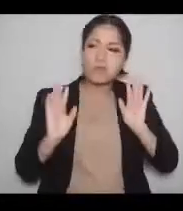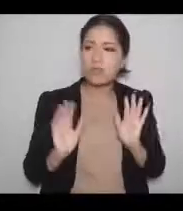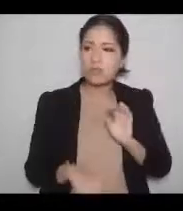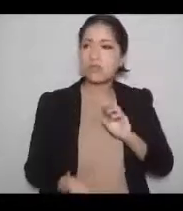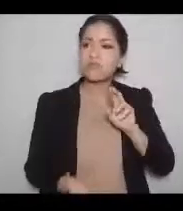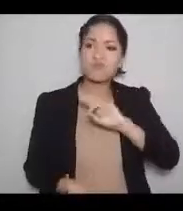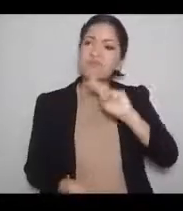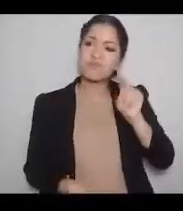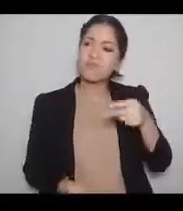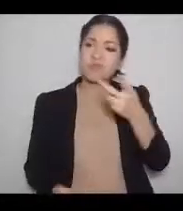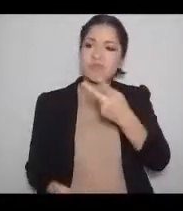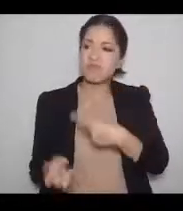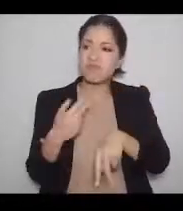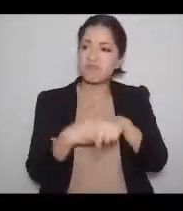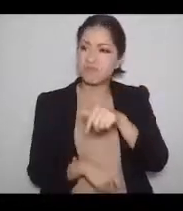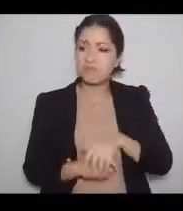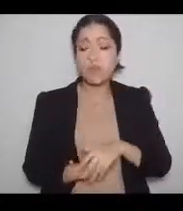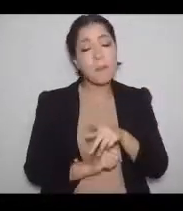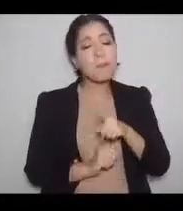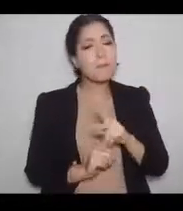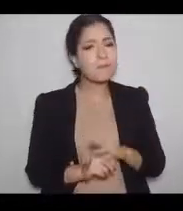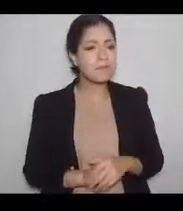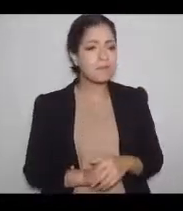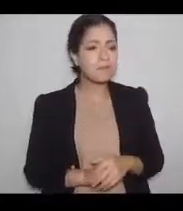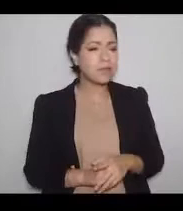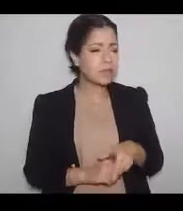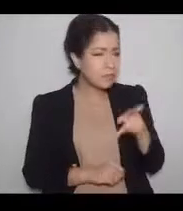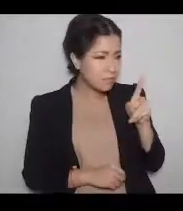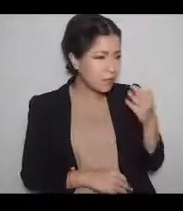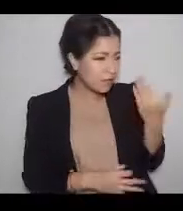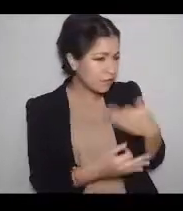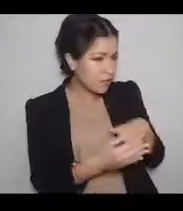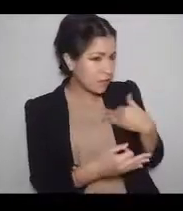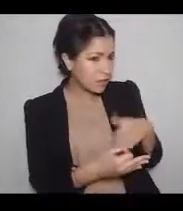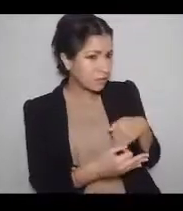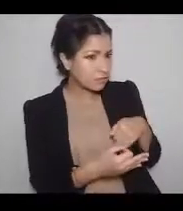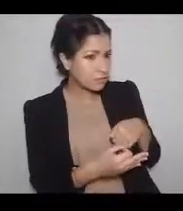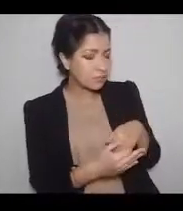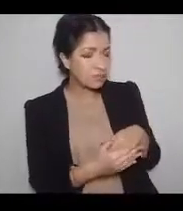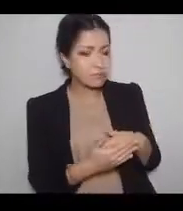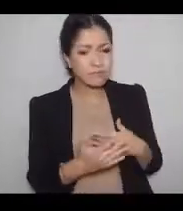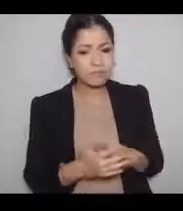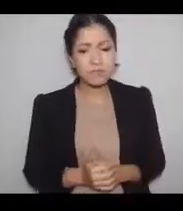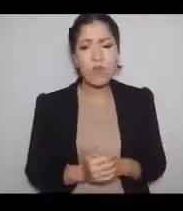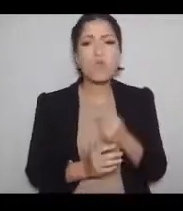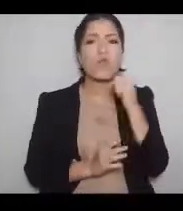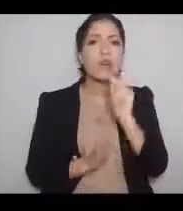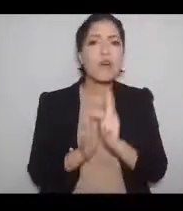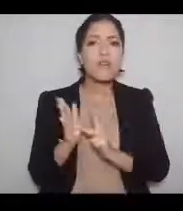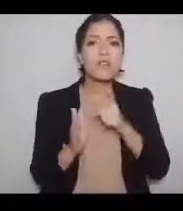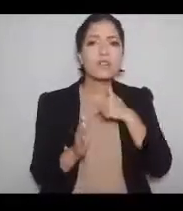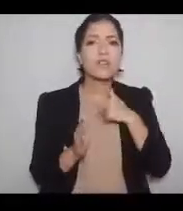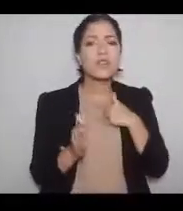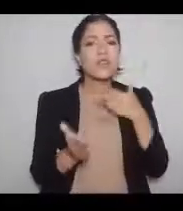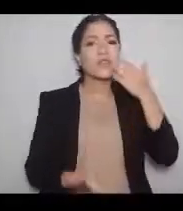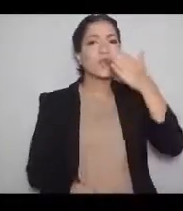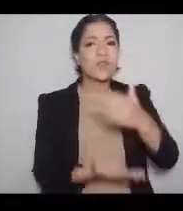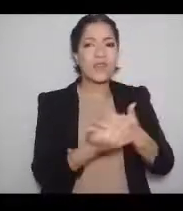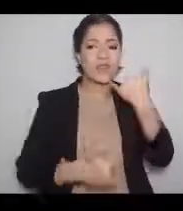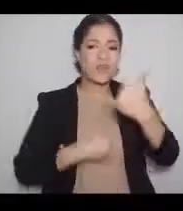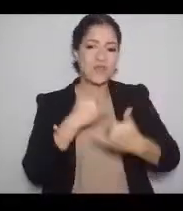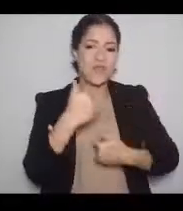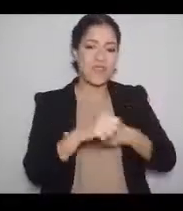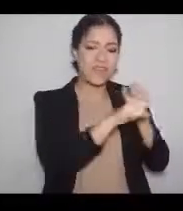Una vez fui al béisbol. Me llevó mi abuela. Era una experta en los porcentajes de bateo, ¿eh?